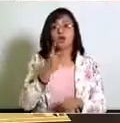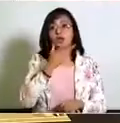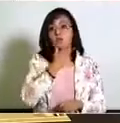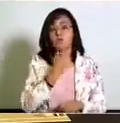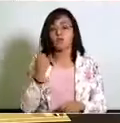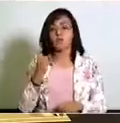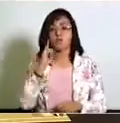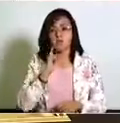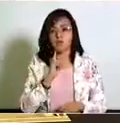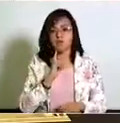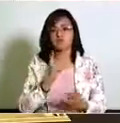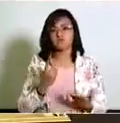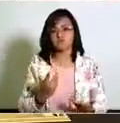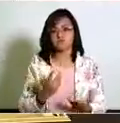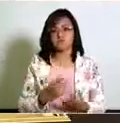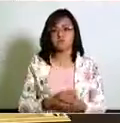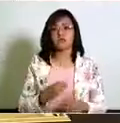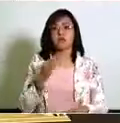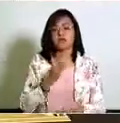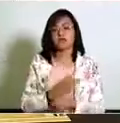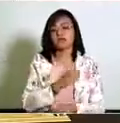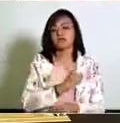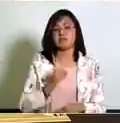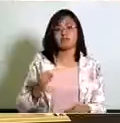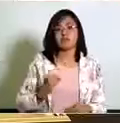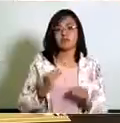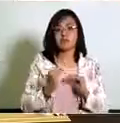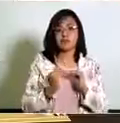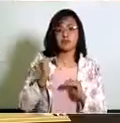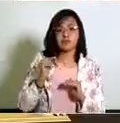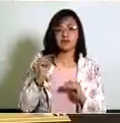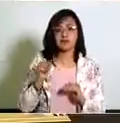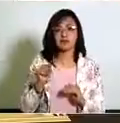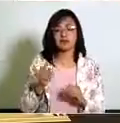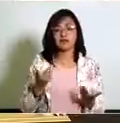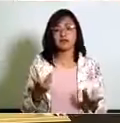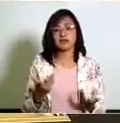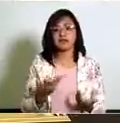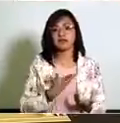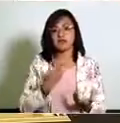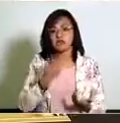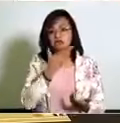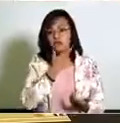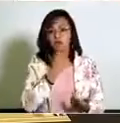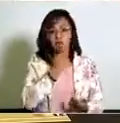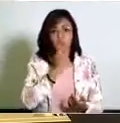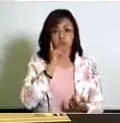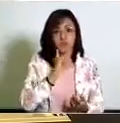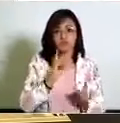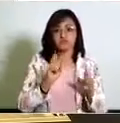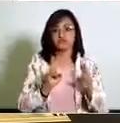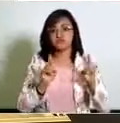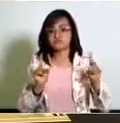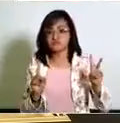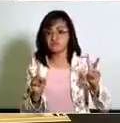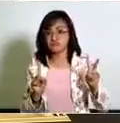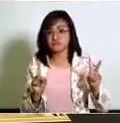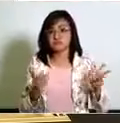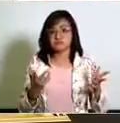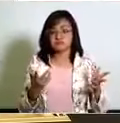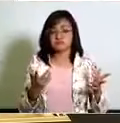una mujer la alternancia del género itario es que habiendo dos hombres y una mujer